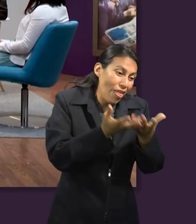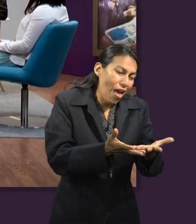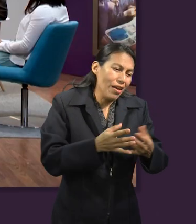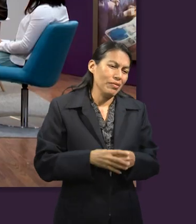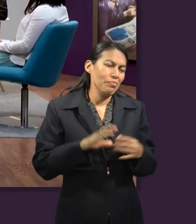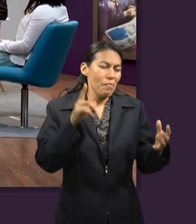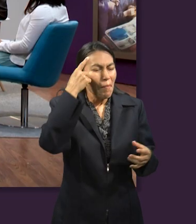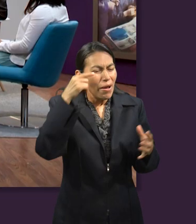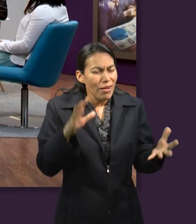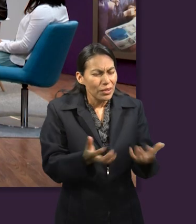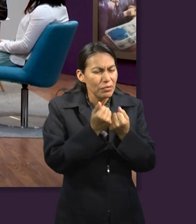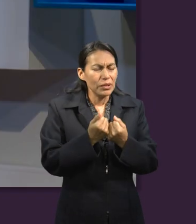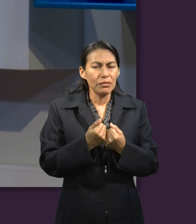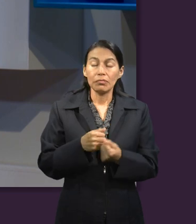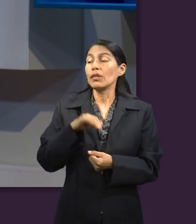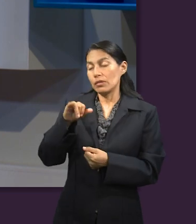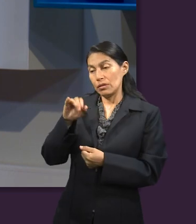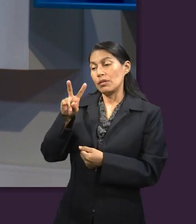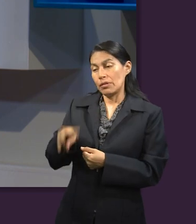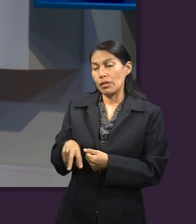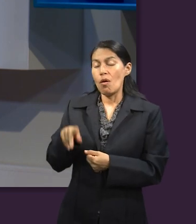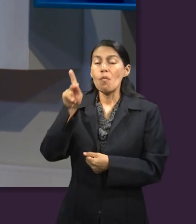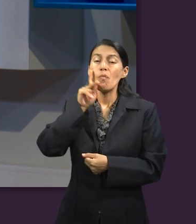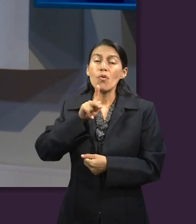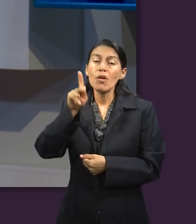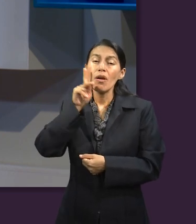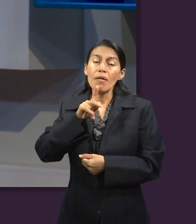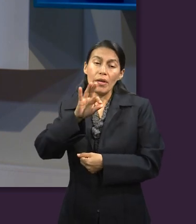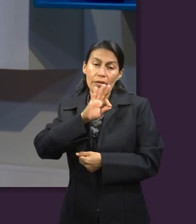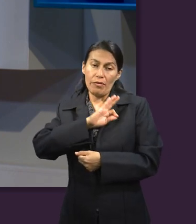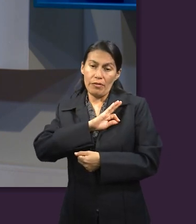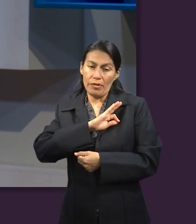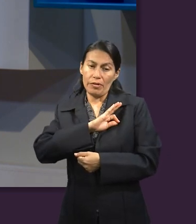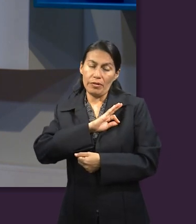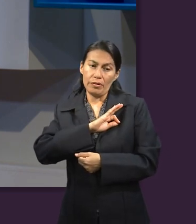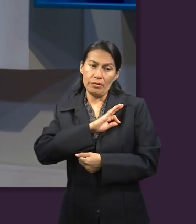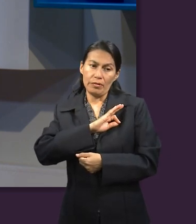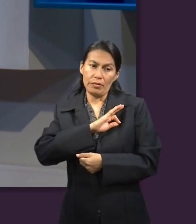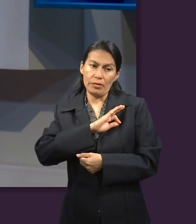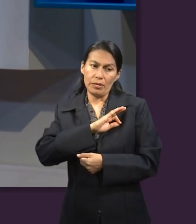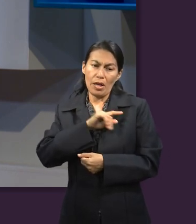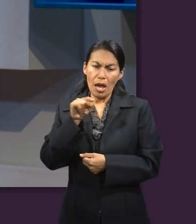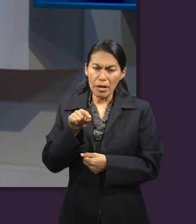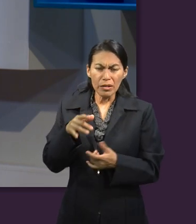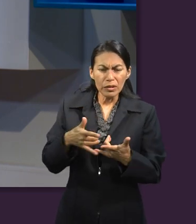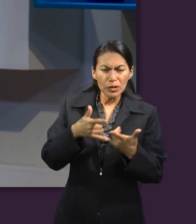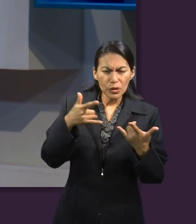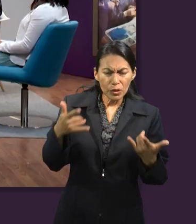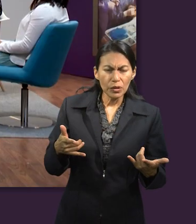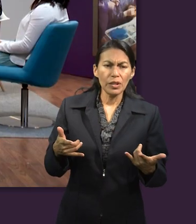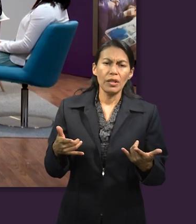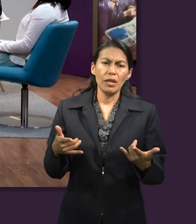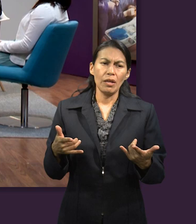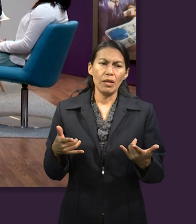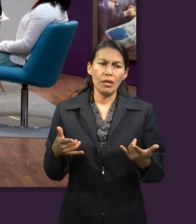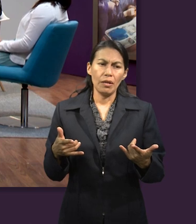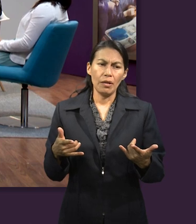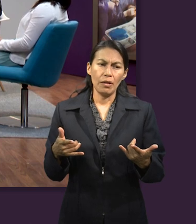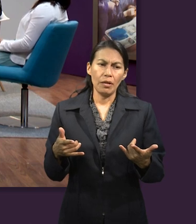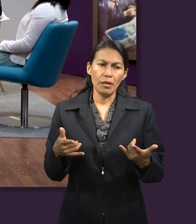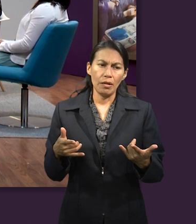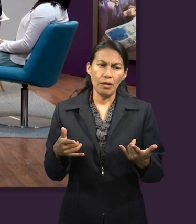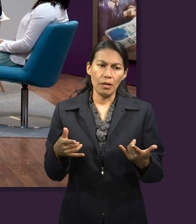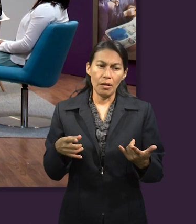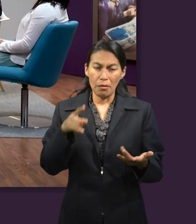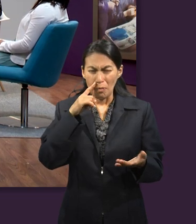el futuro así debemos una vemos una prueba de fe verdad en esta parte de la historia y pues